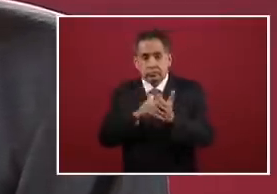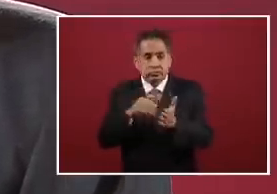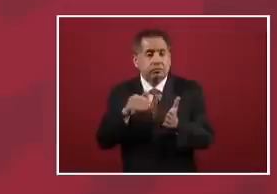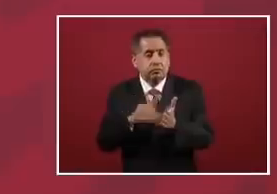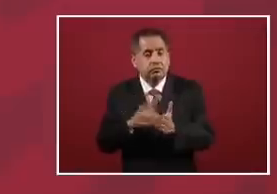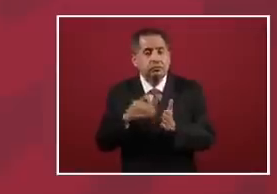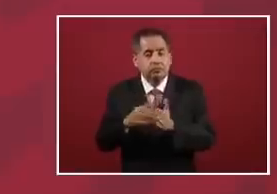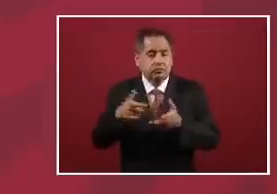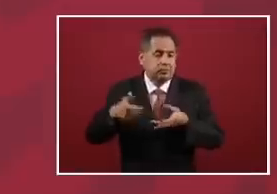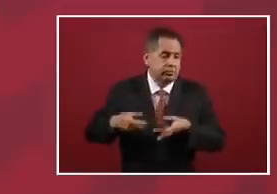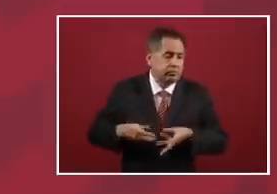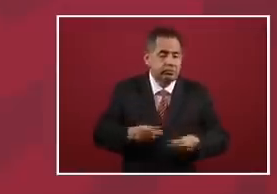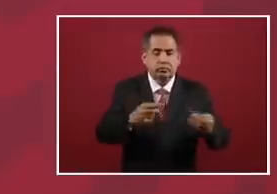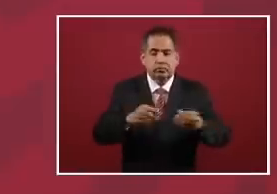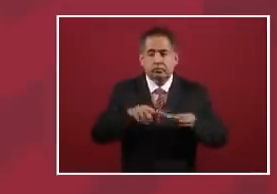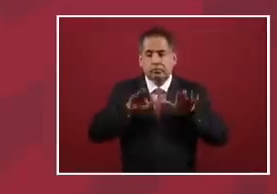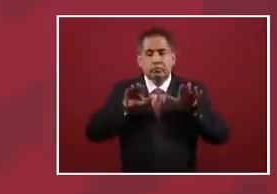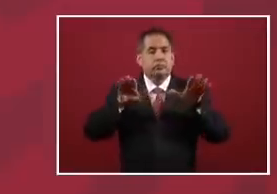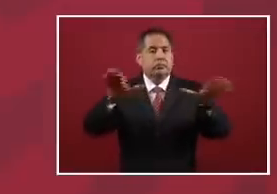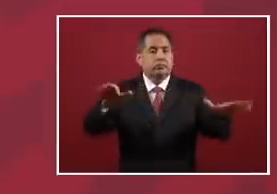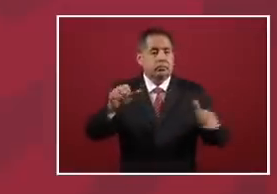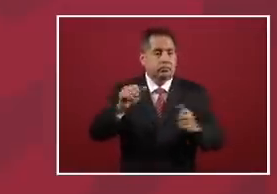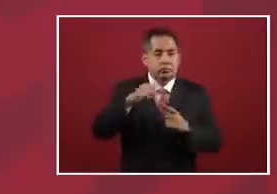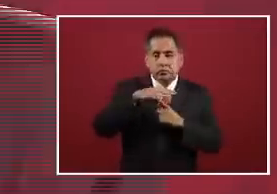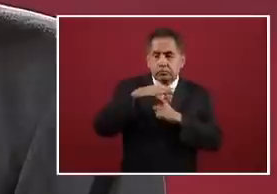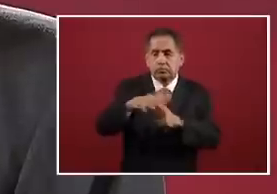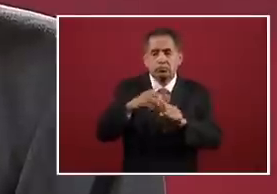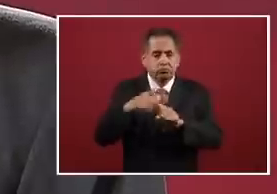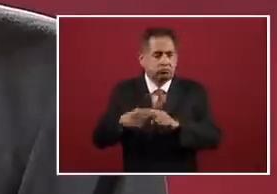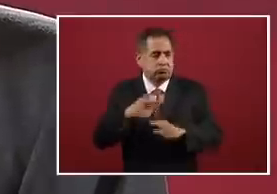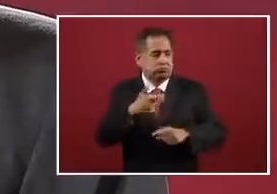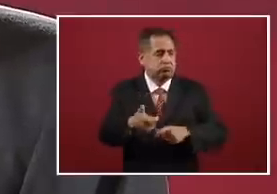100,000 millones de pesos en aviones y en helicópteros.